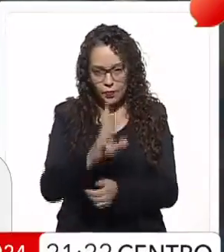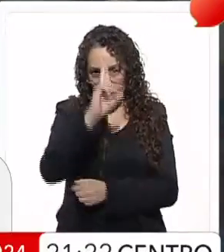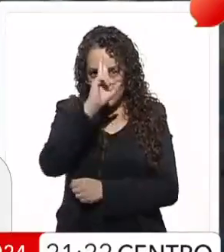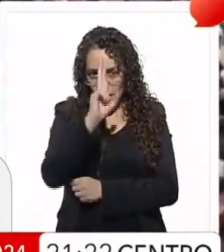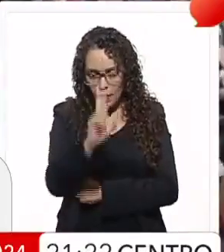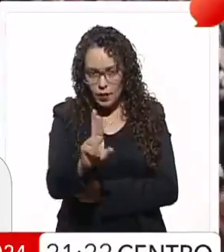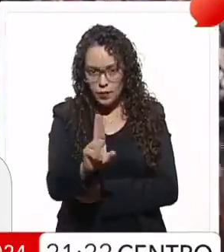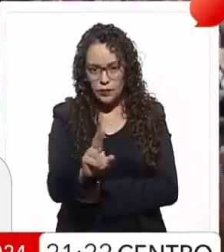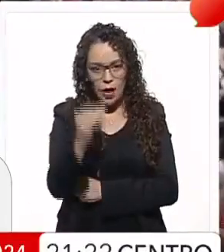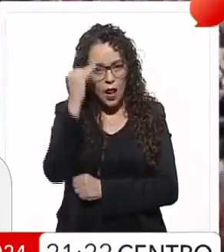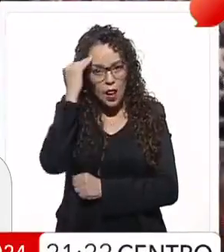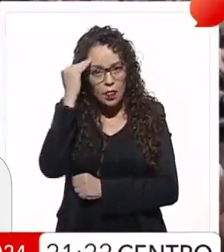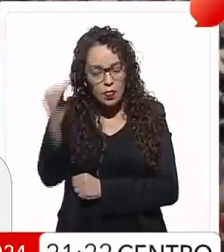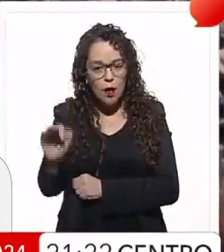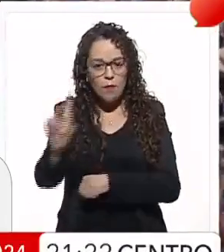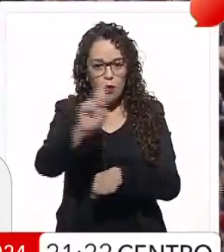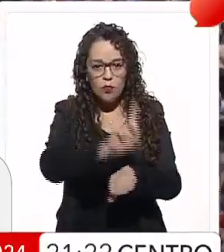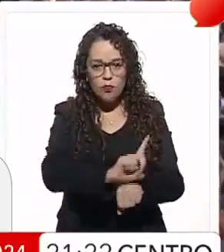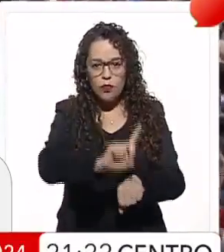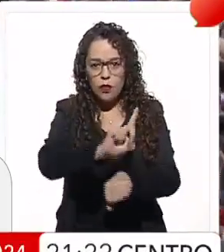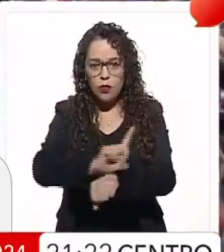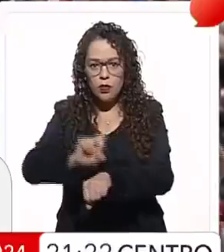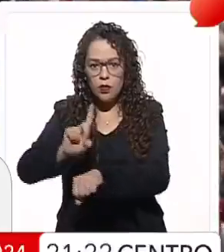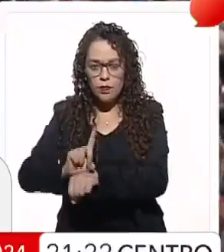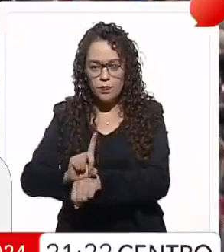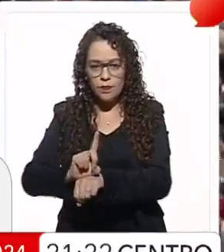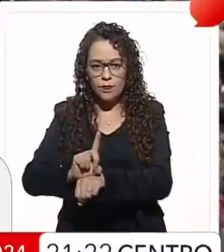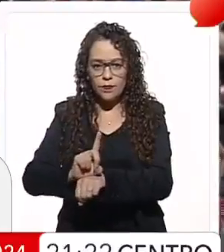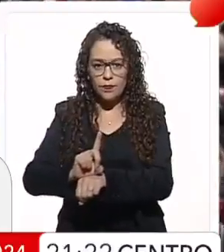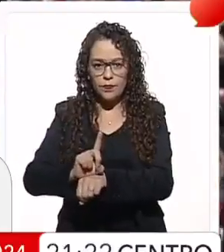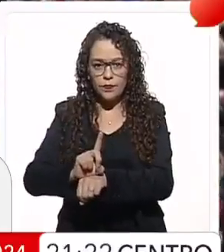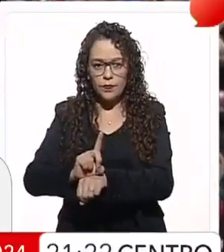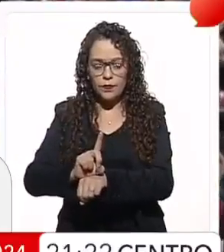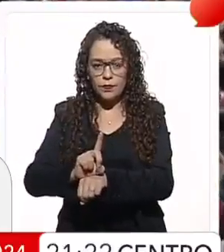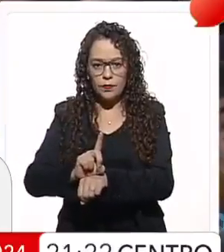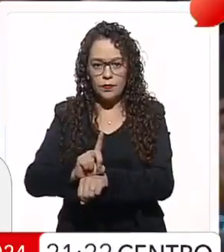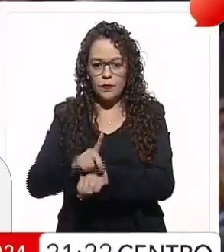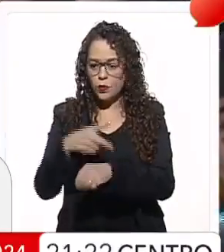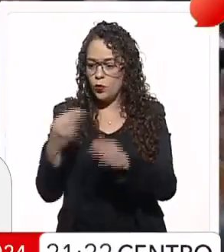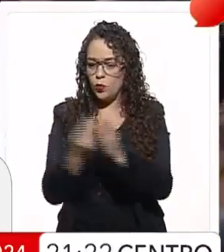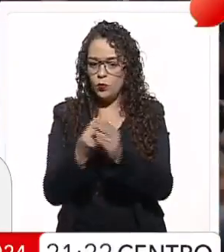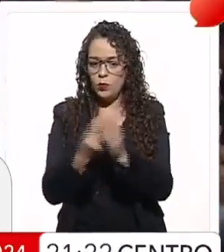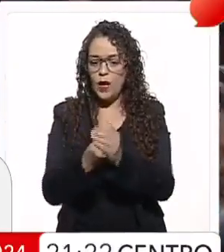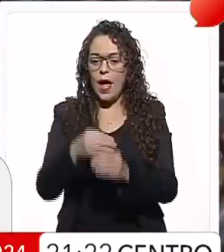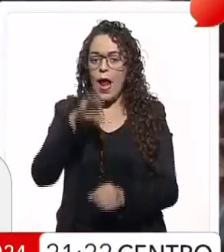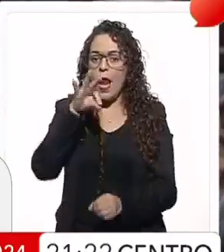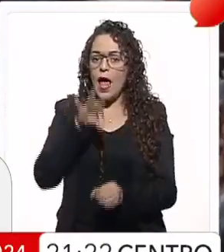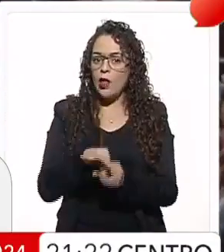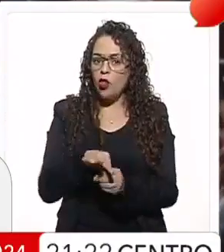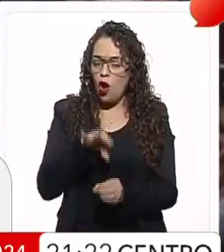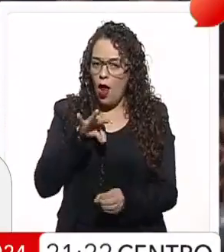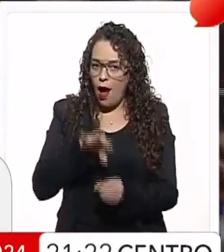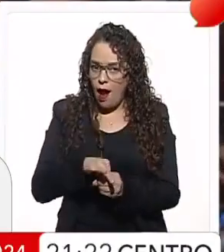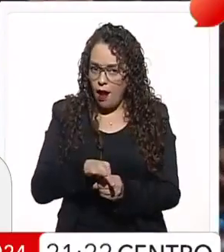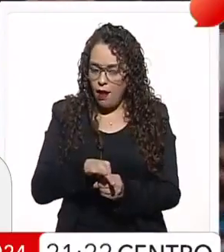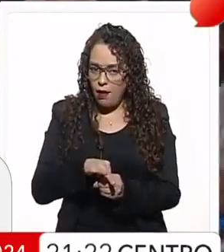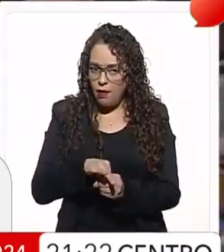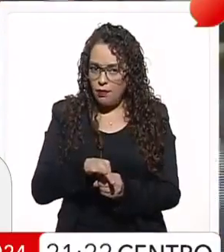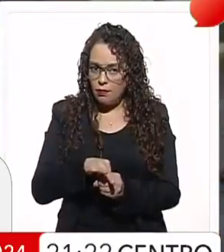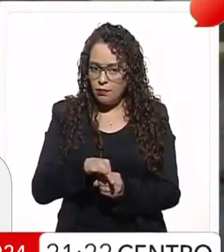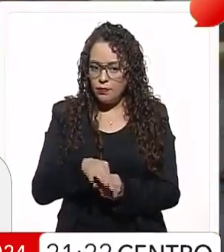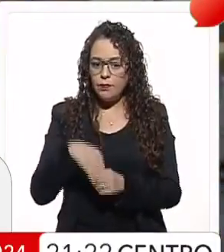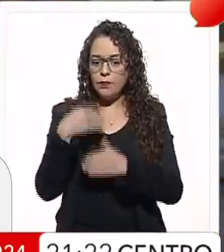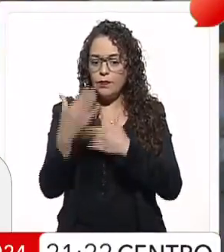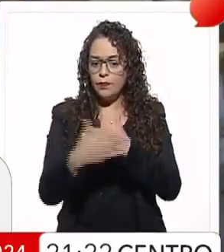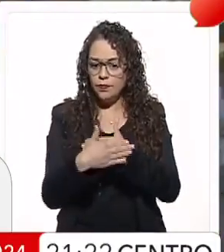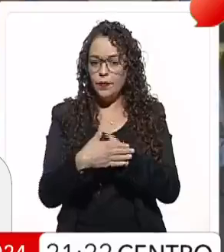espacios, digamos, la legislación también electoral. Aquí el problema que hubo o por lo menos, ¿no? Se denuncia desde